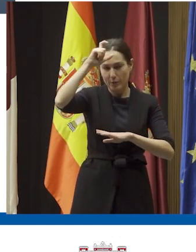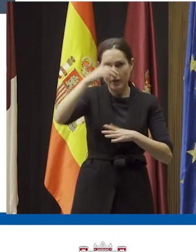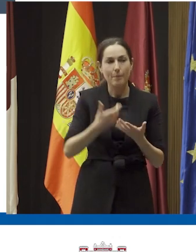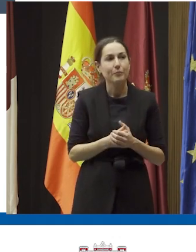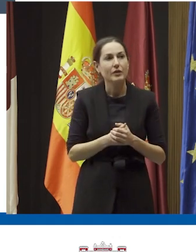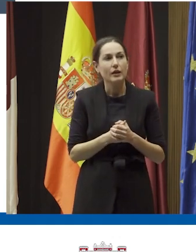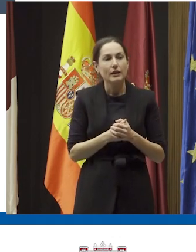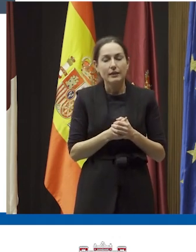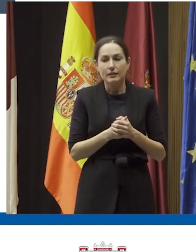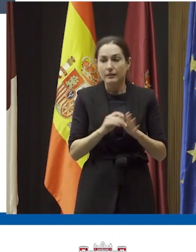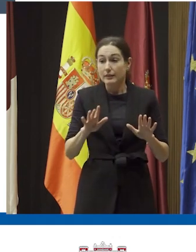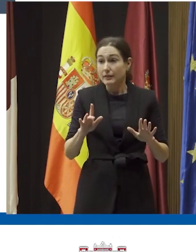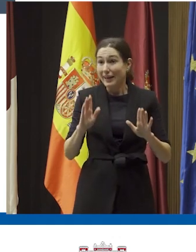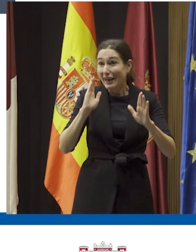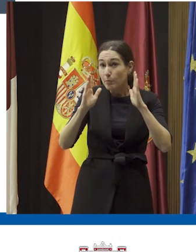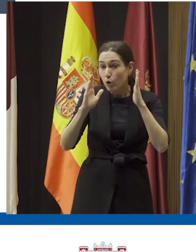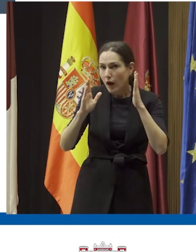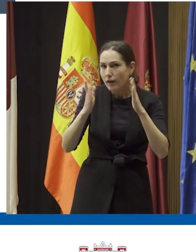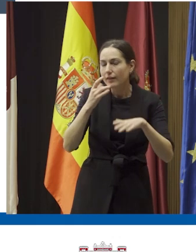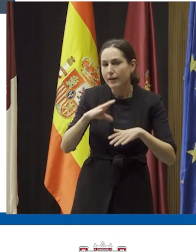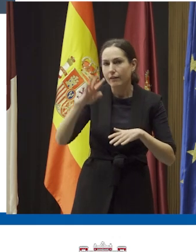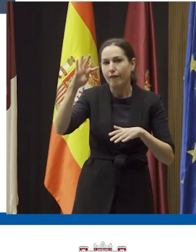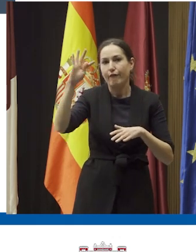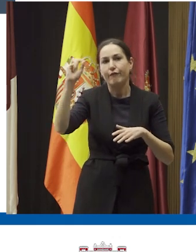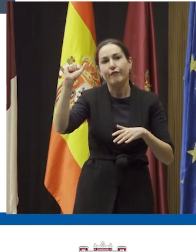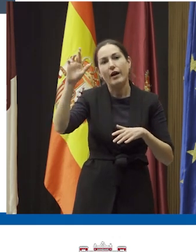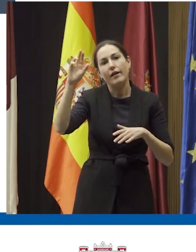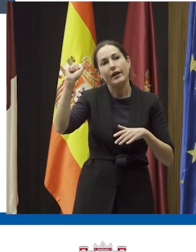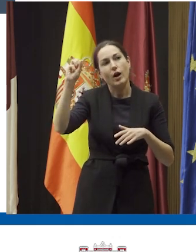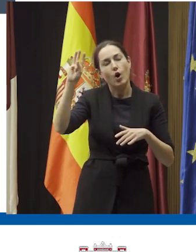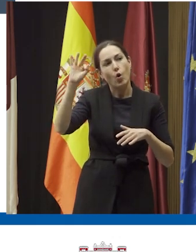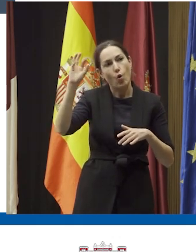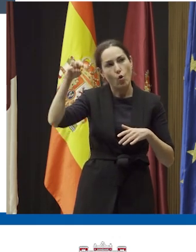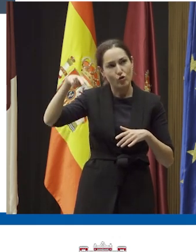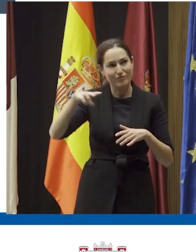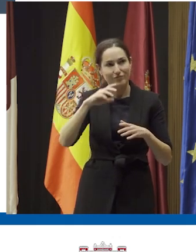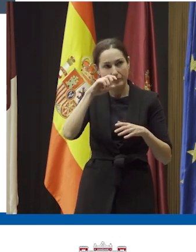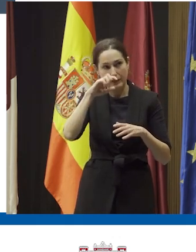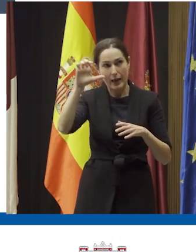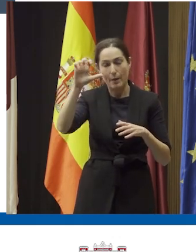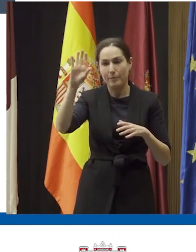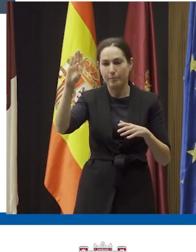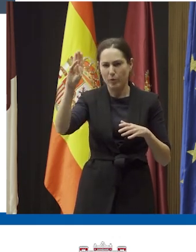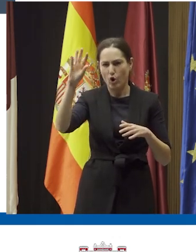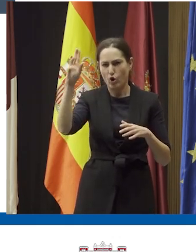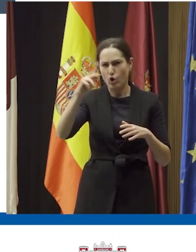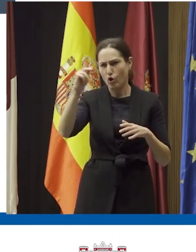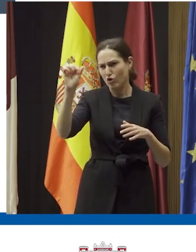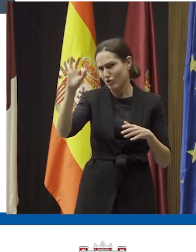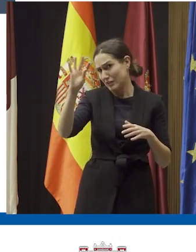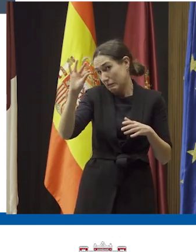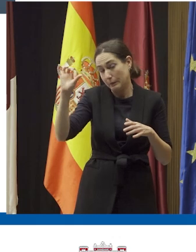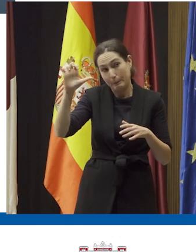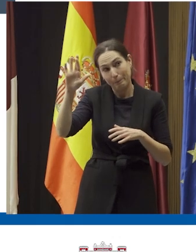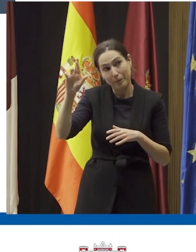la medicina en la época del faraón Zoser. Bueno, ven ustedes, quizá lo aprecien bien, lo que